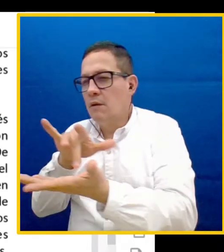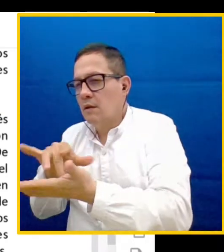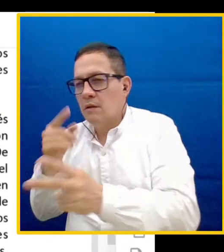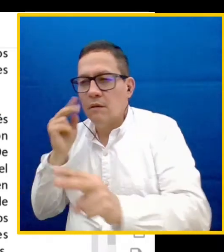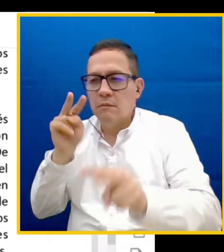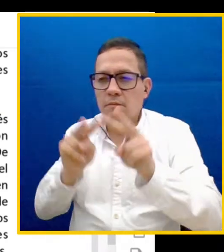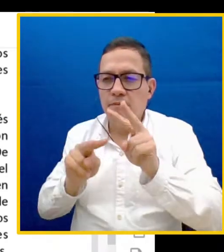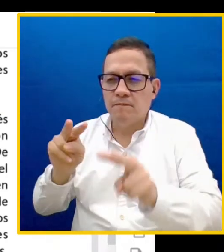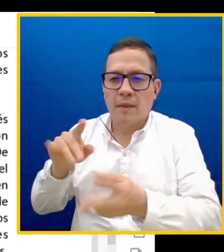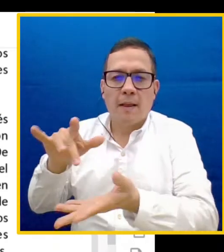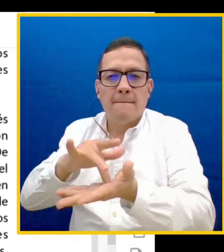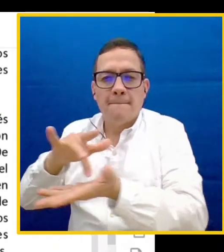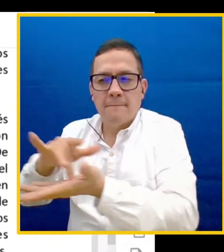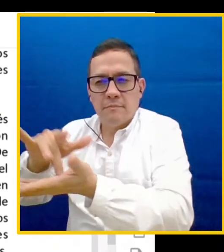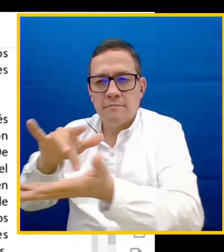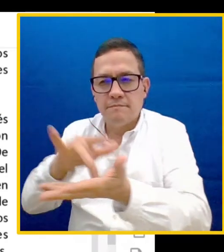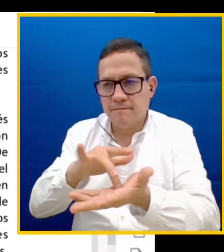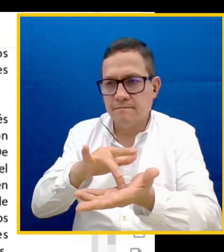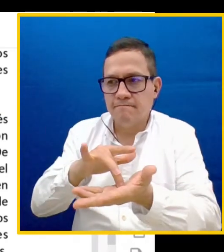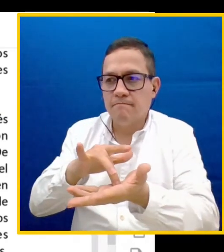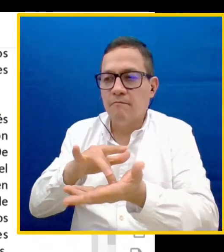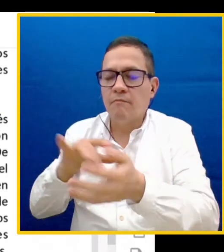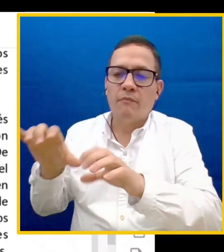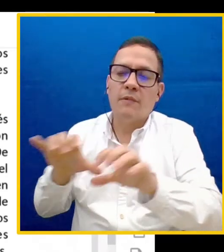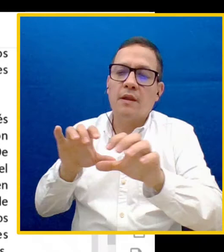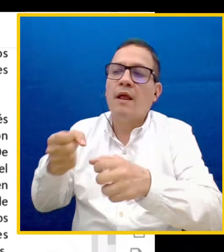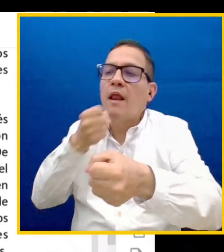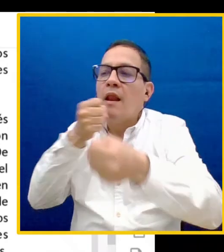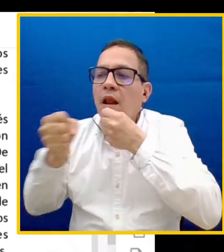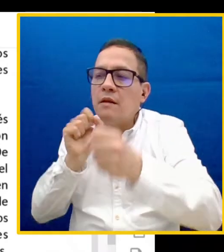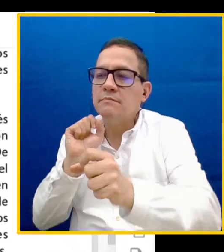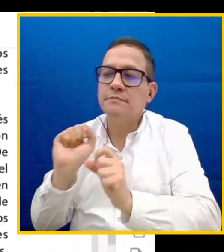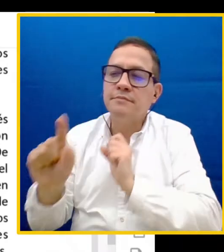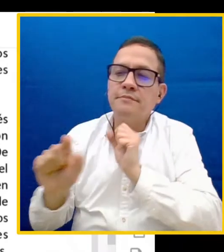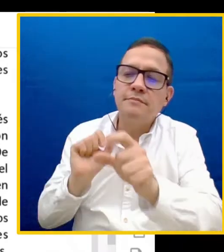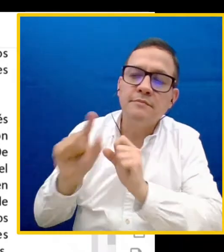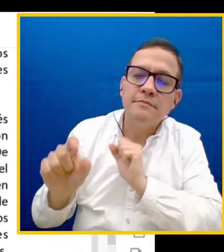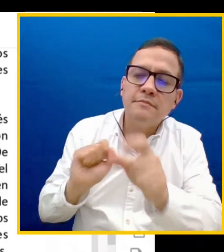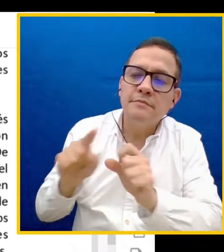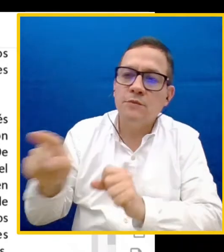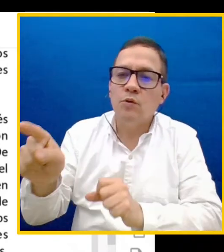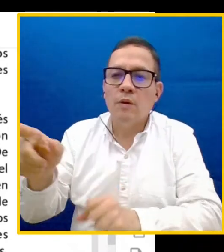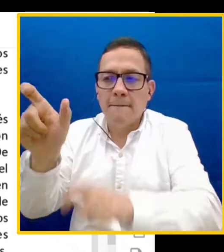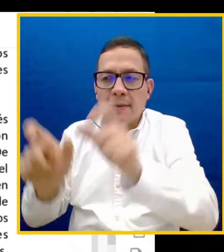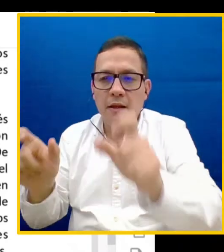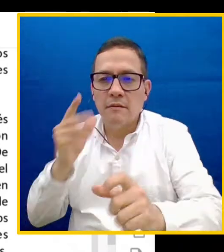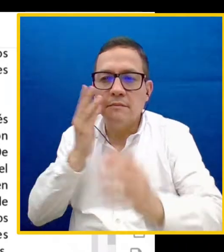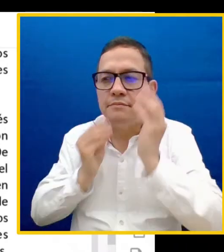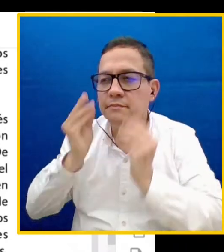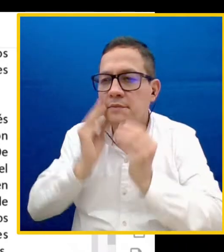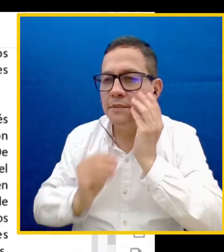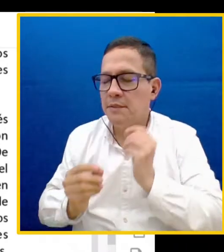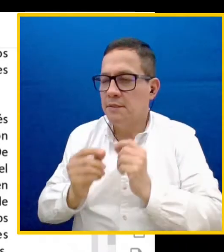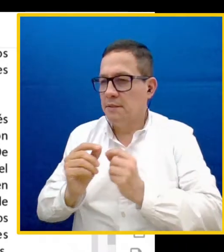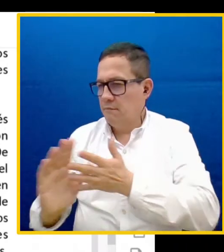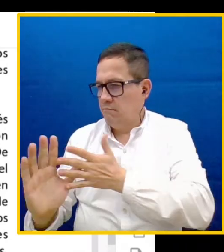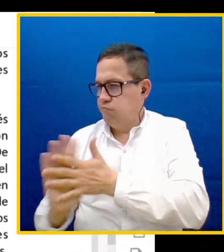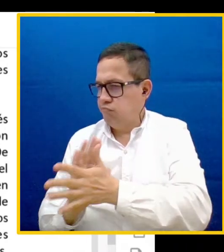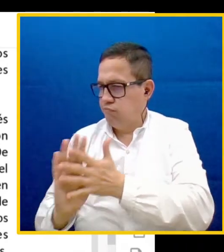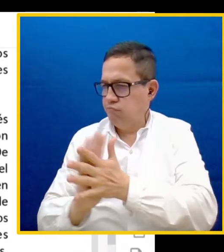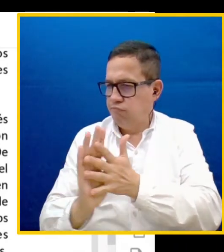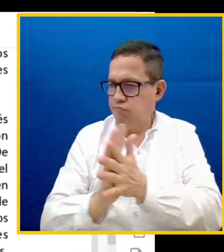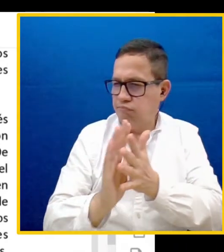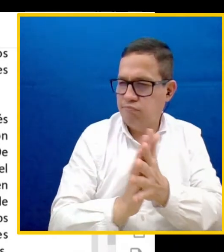la realización de entrevistas. De esta manera, las vivencias de los miembros del proyecto de investigación son